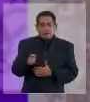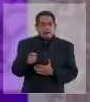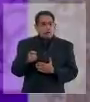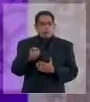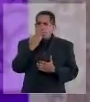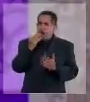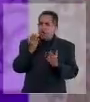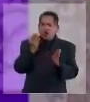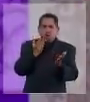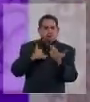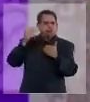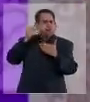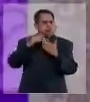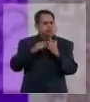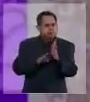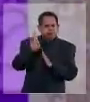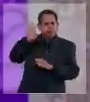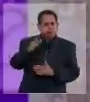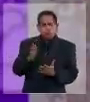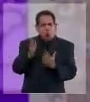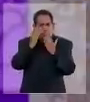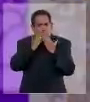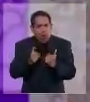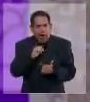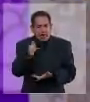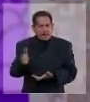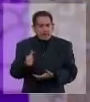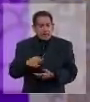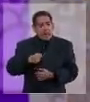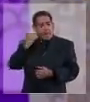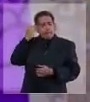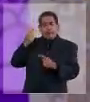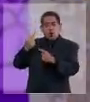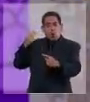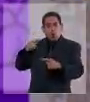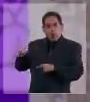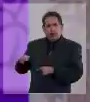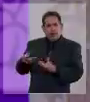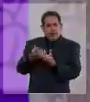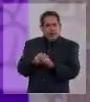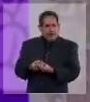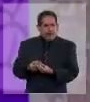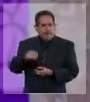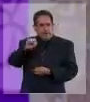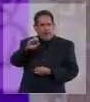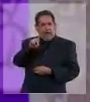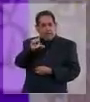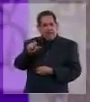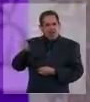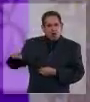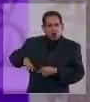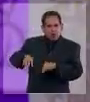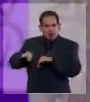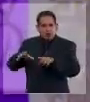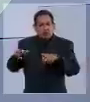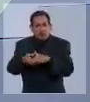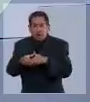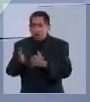crecimiento. Durante todo el periodo neoliberal en que MIT ha estado participando, no ha habido